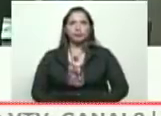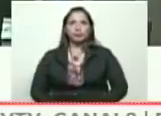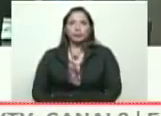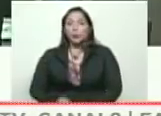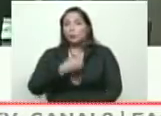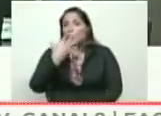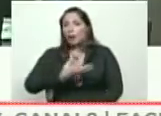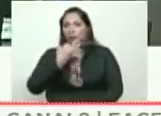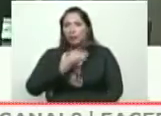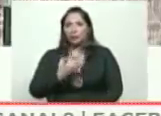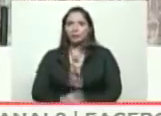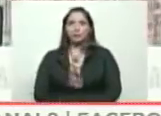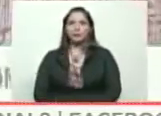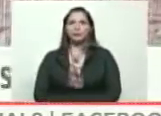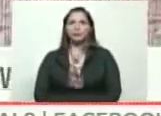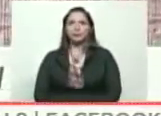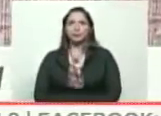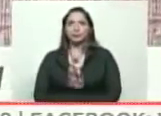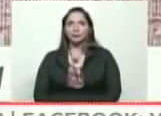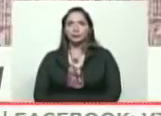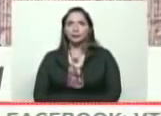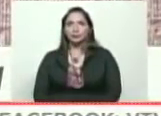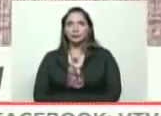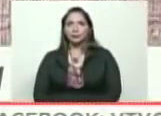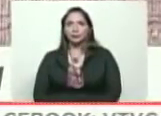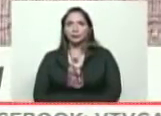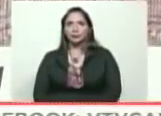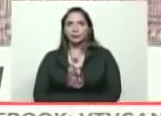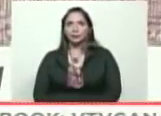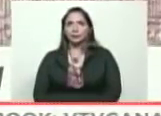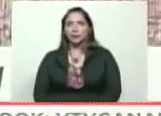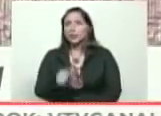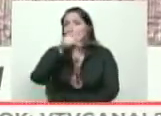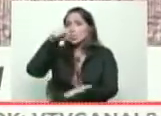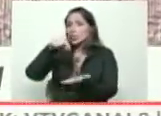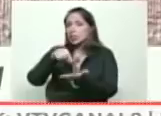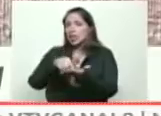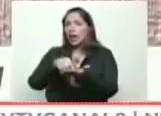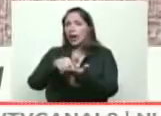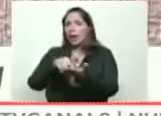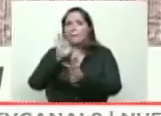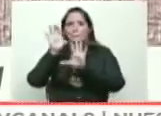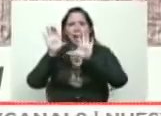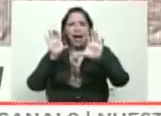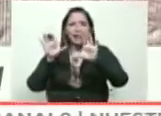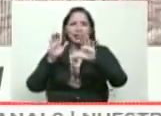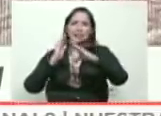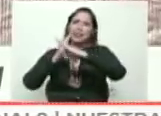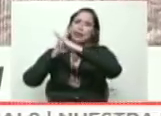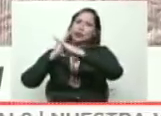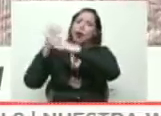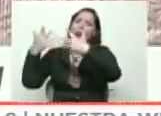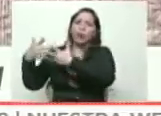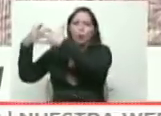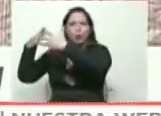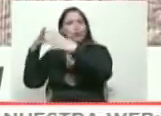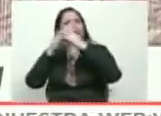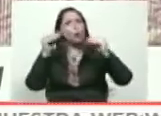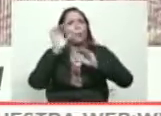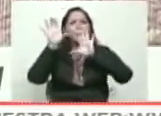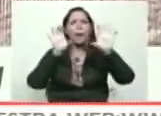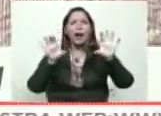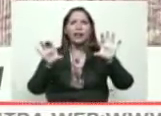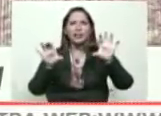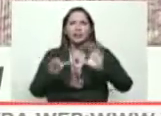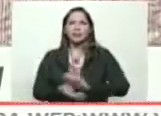tardes. Buenas tardes, Meisber. Irán forma parte de la lista de países sancionados por Estados Unidos. Todos estos países con un común